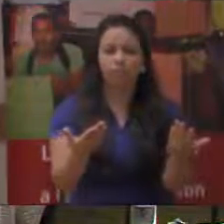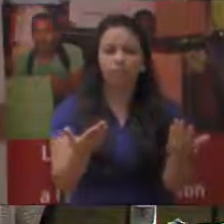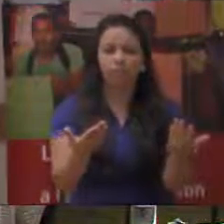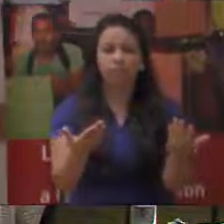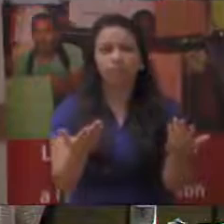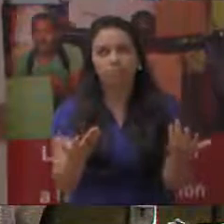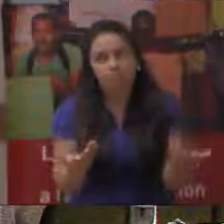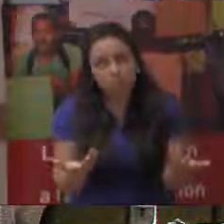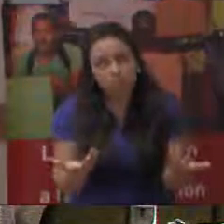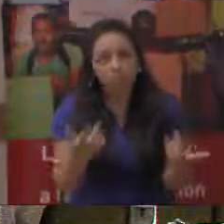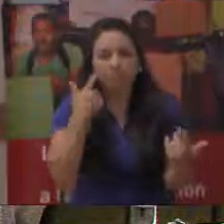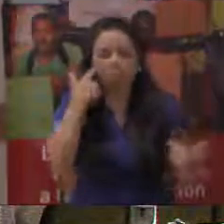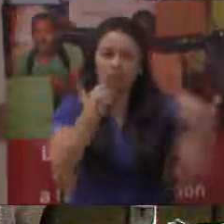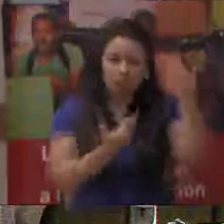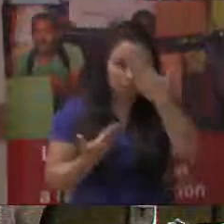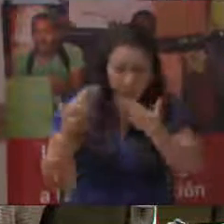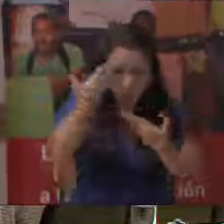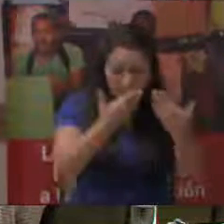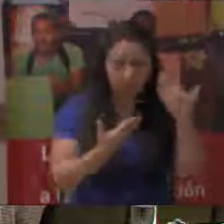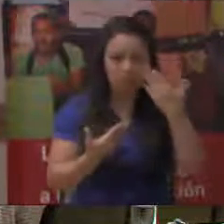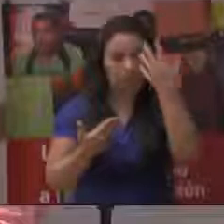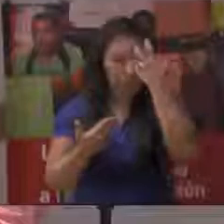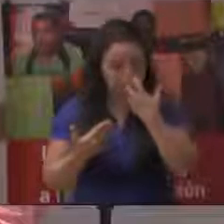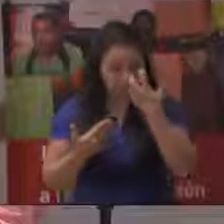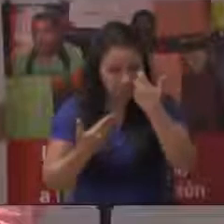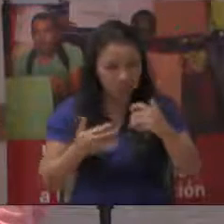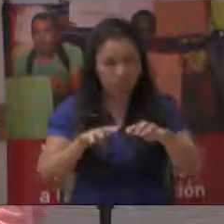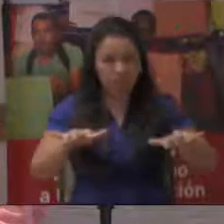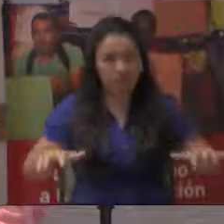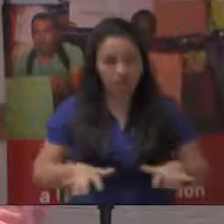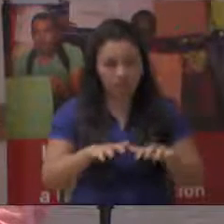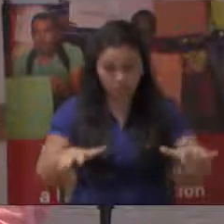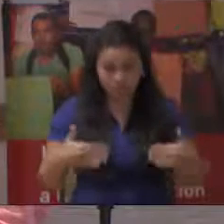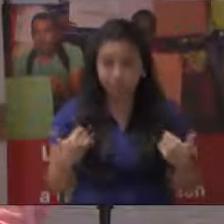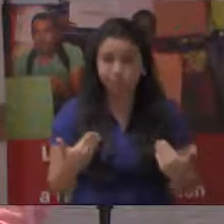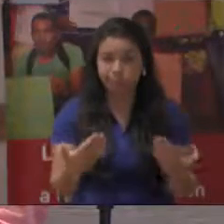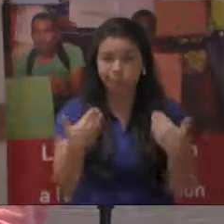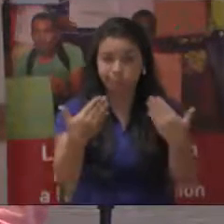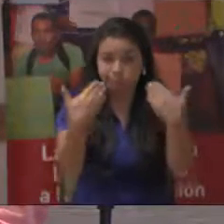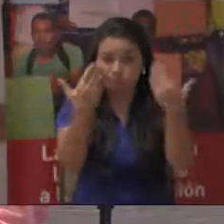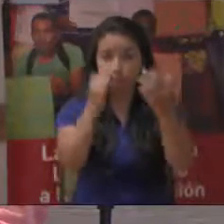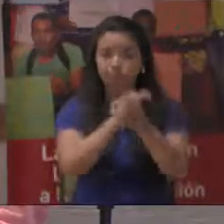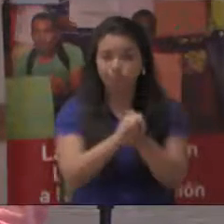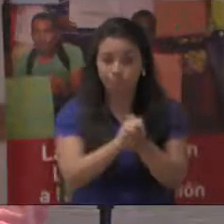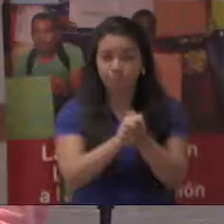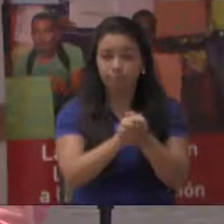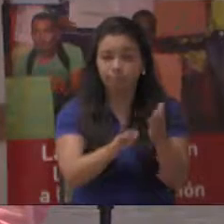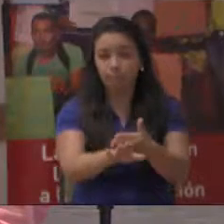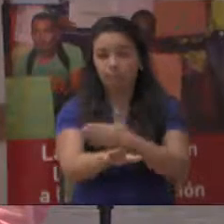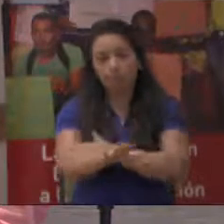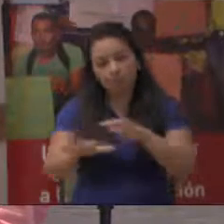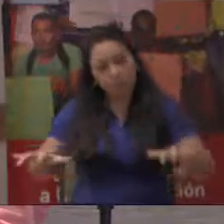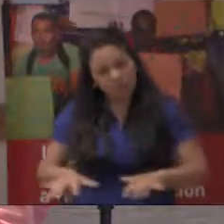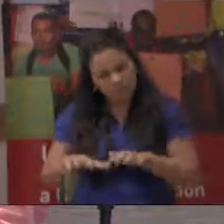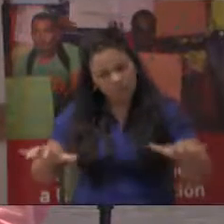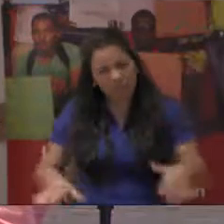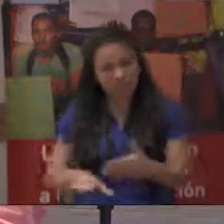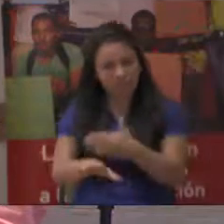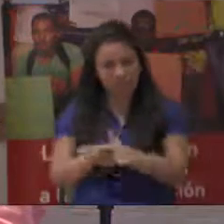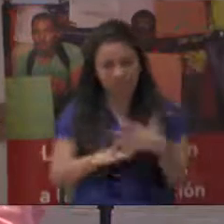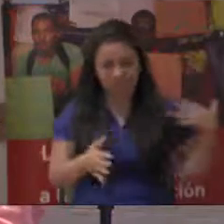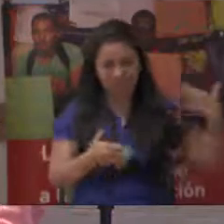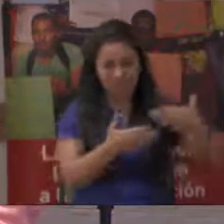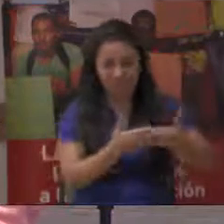se han evaluado las acciones eficaces que se han implementado durante la